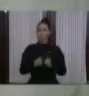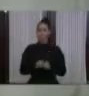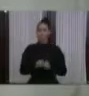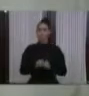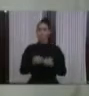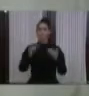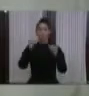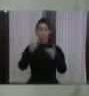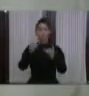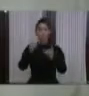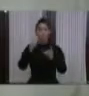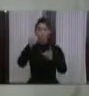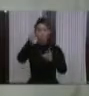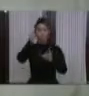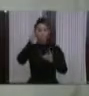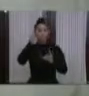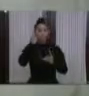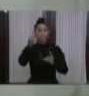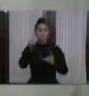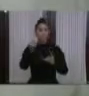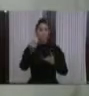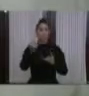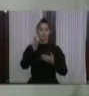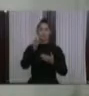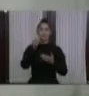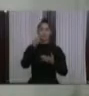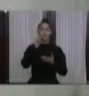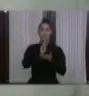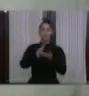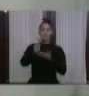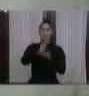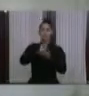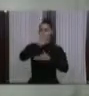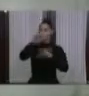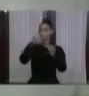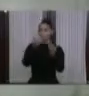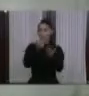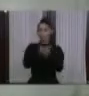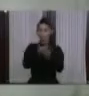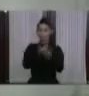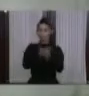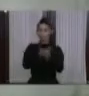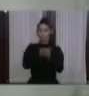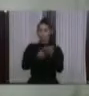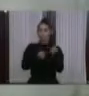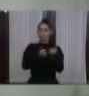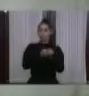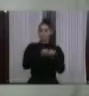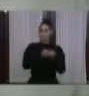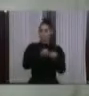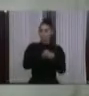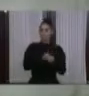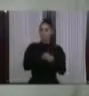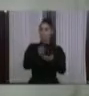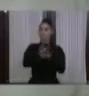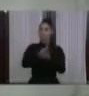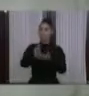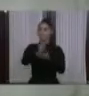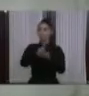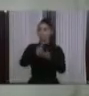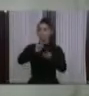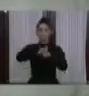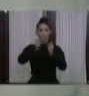cuántos días quedan para noviembre no no para septiembre bueno para